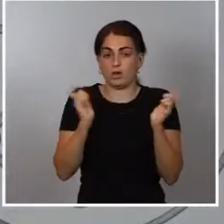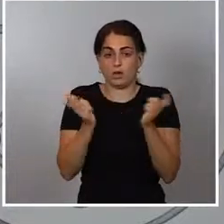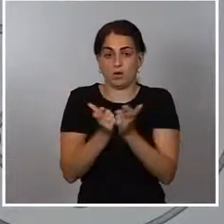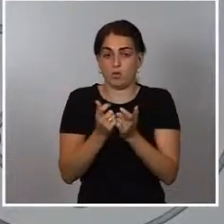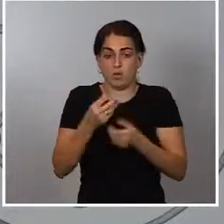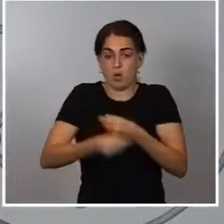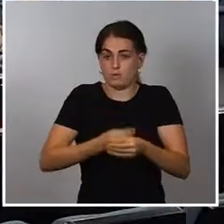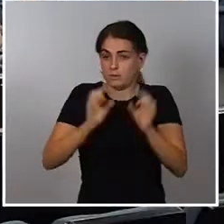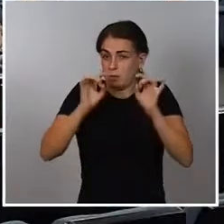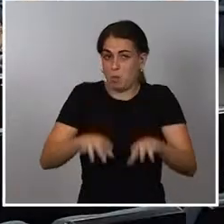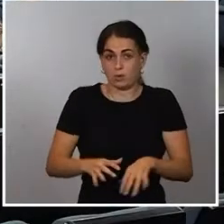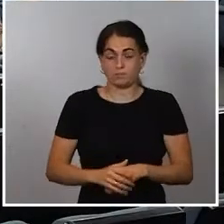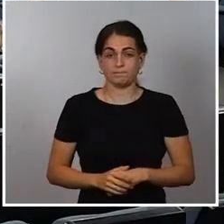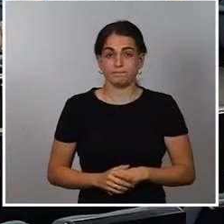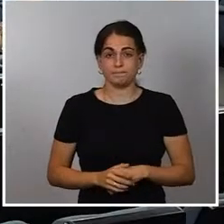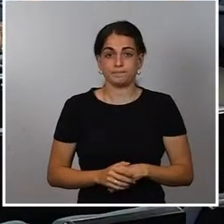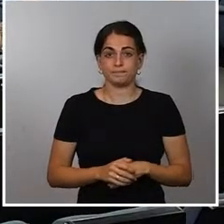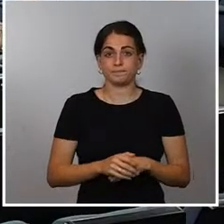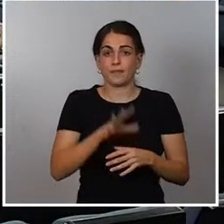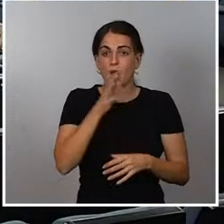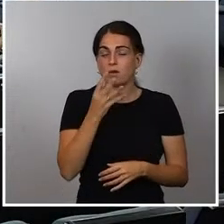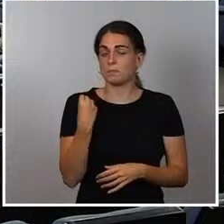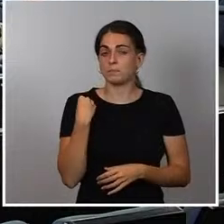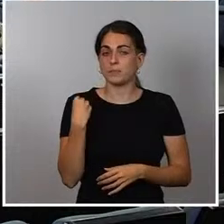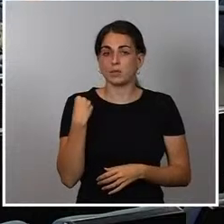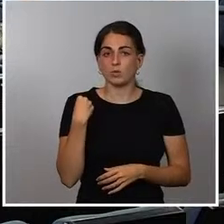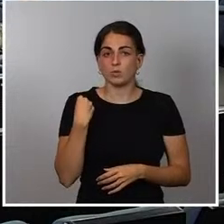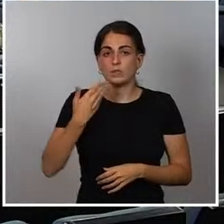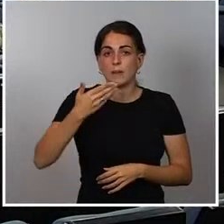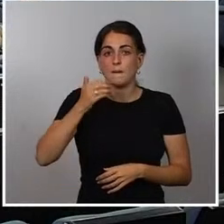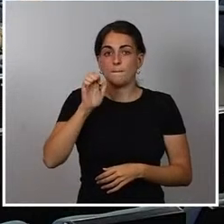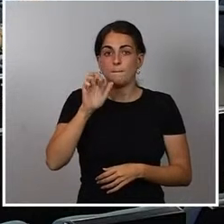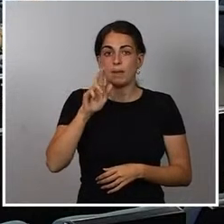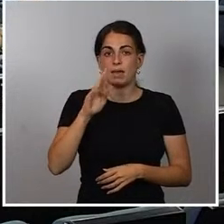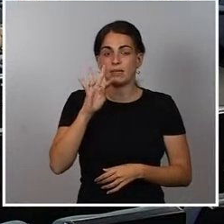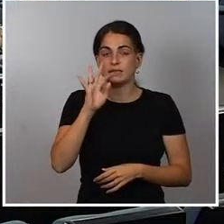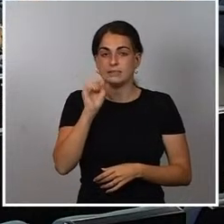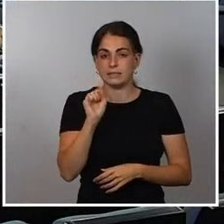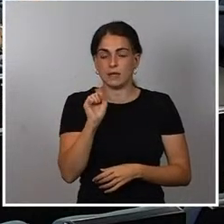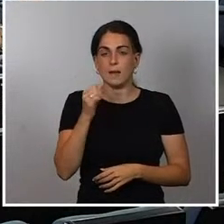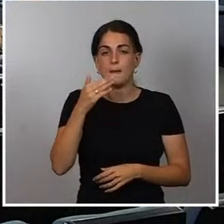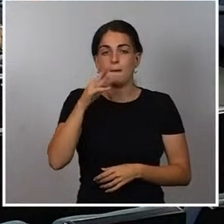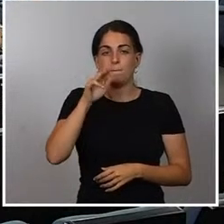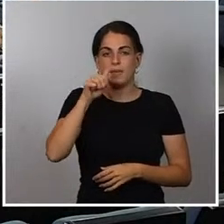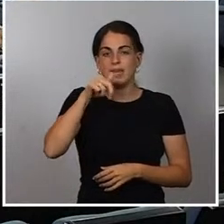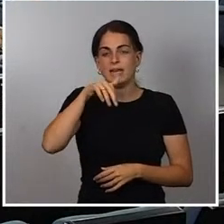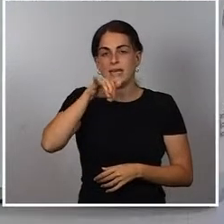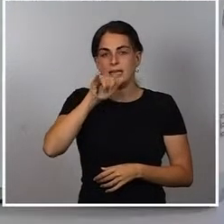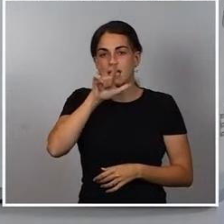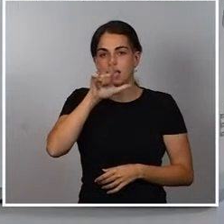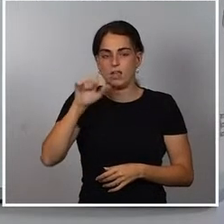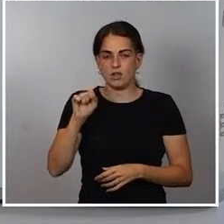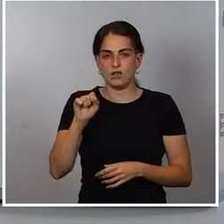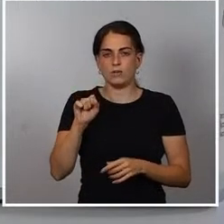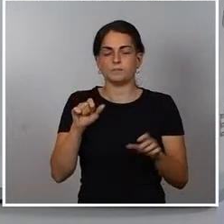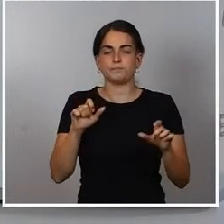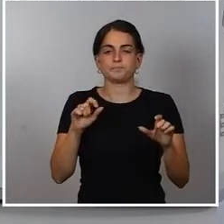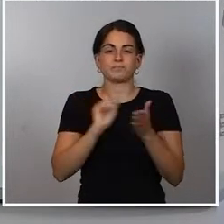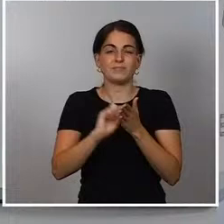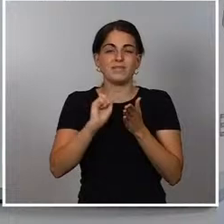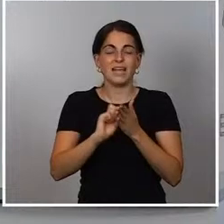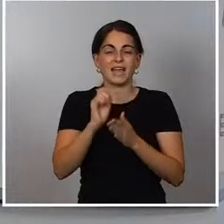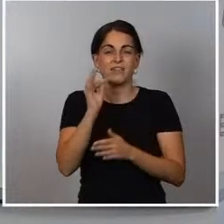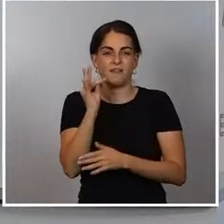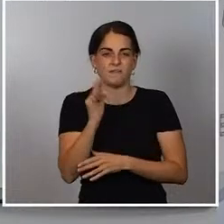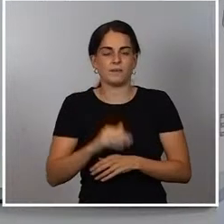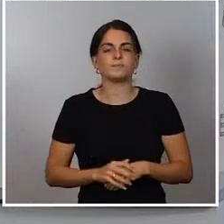vamos ahora con las preguntas de berta pinillos de la agencia efe es ministra yo quería preguntarle por